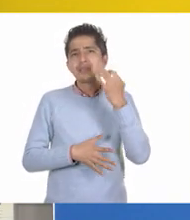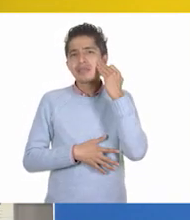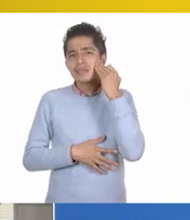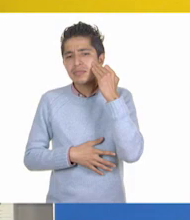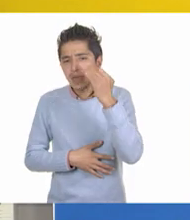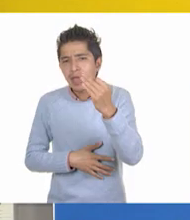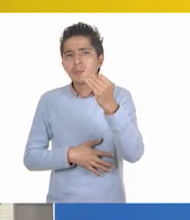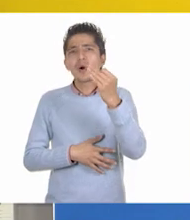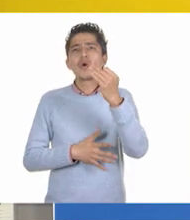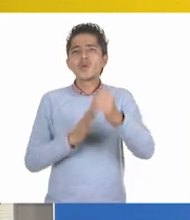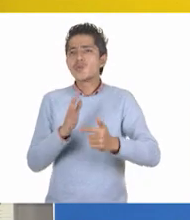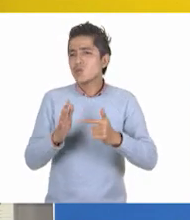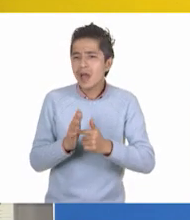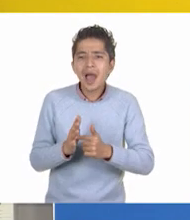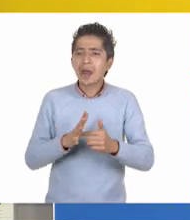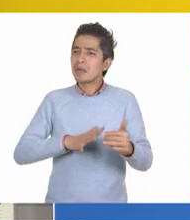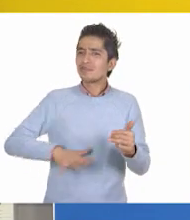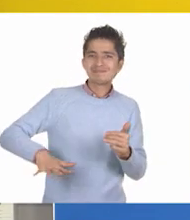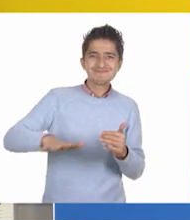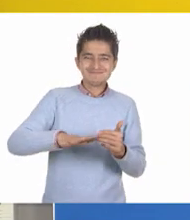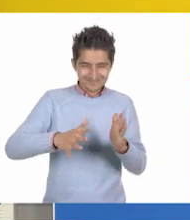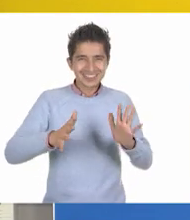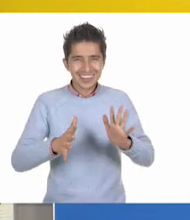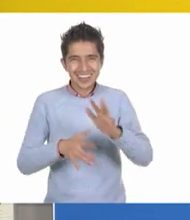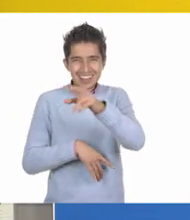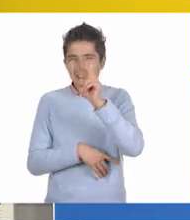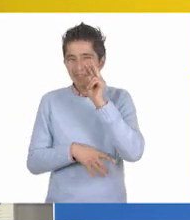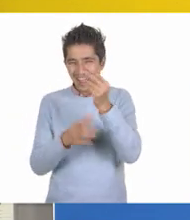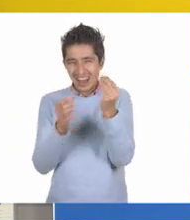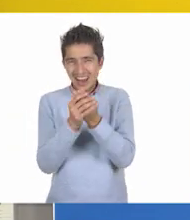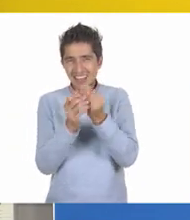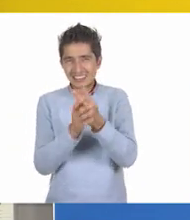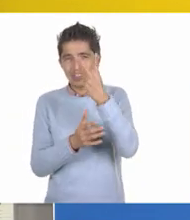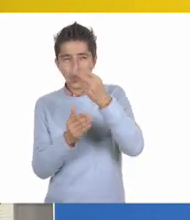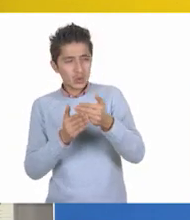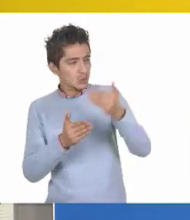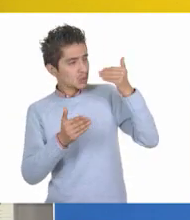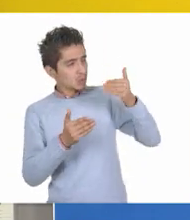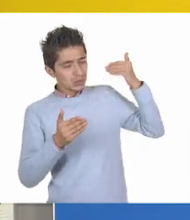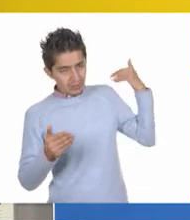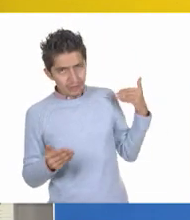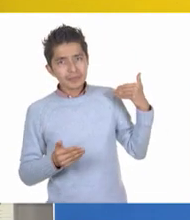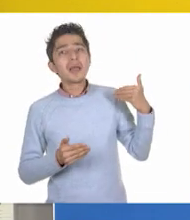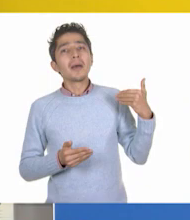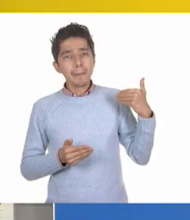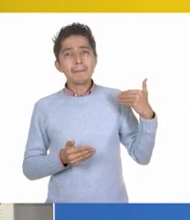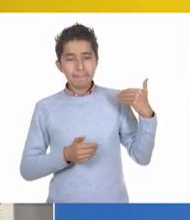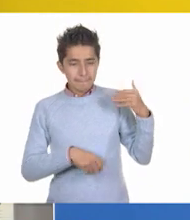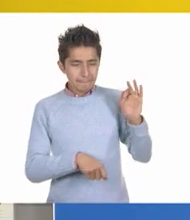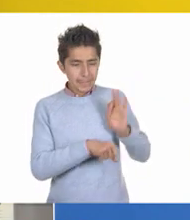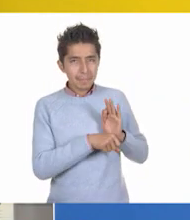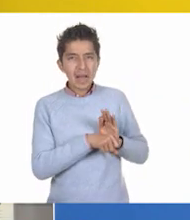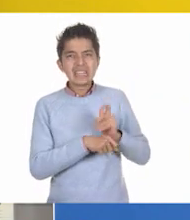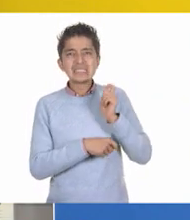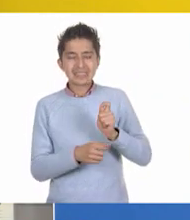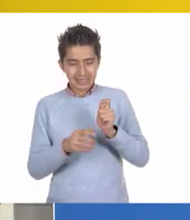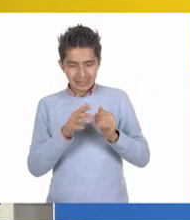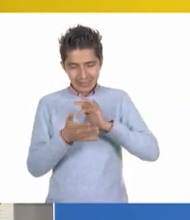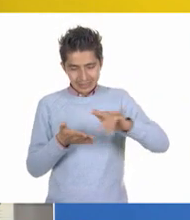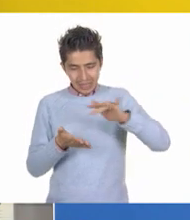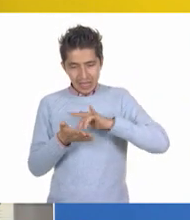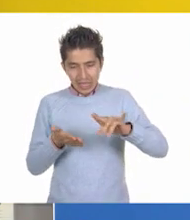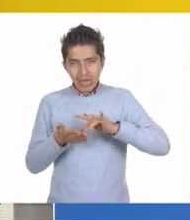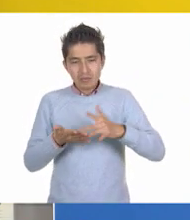temporales y espaciales, pues como han visto en las dos clases anteriores, favorecen tanto la comprensión de los textos que